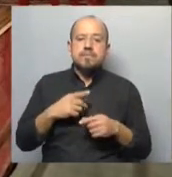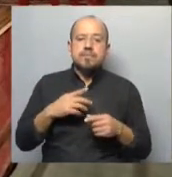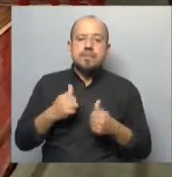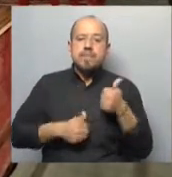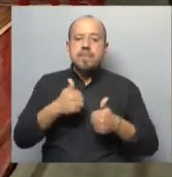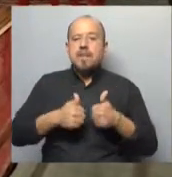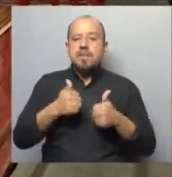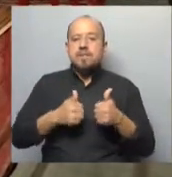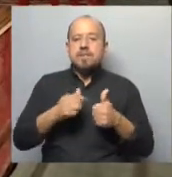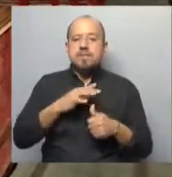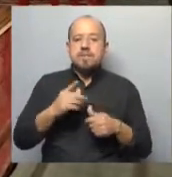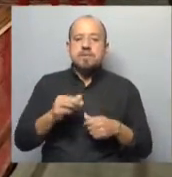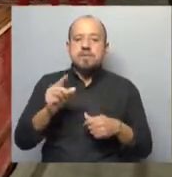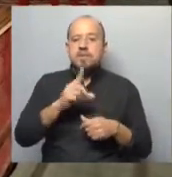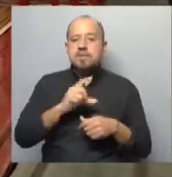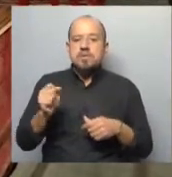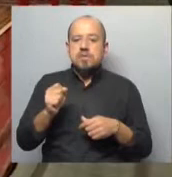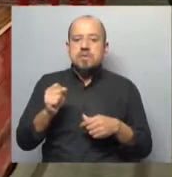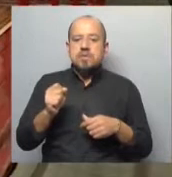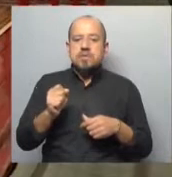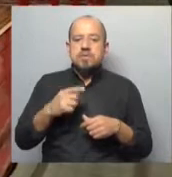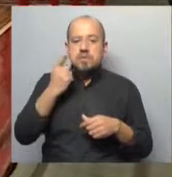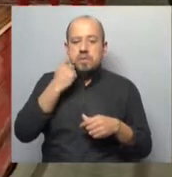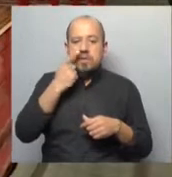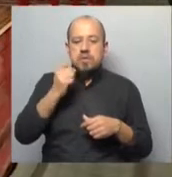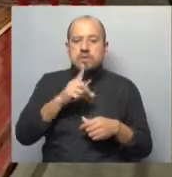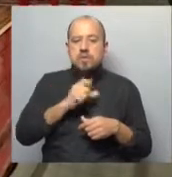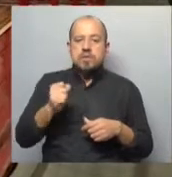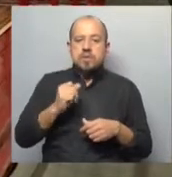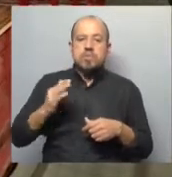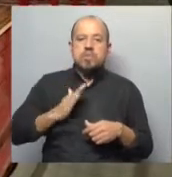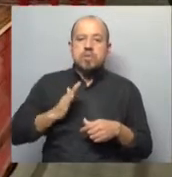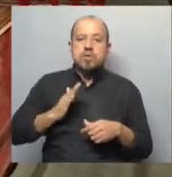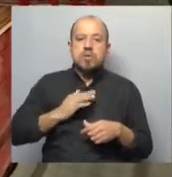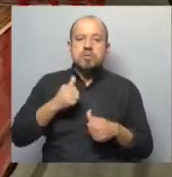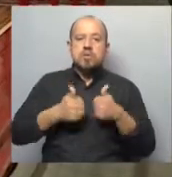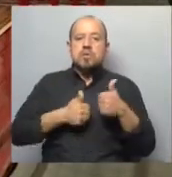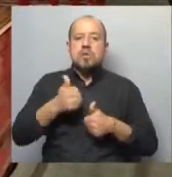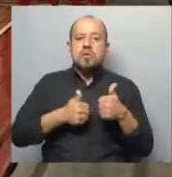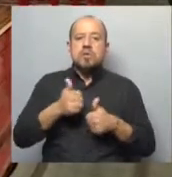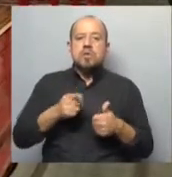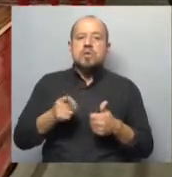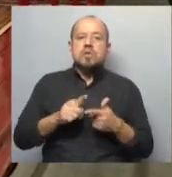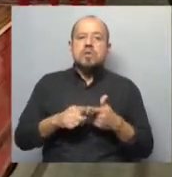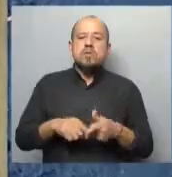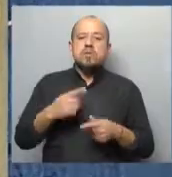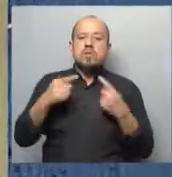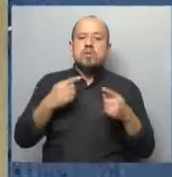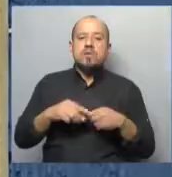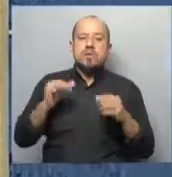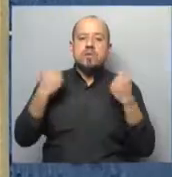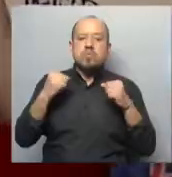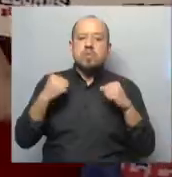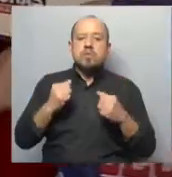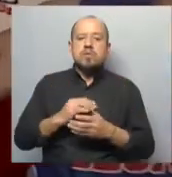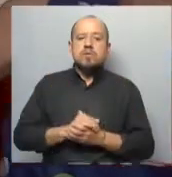compiten. Tenemos 100 varones y 100 mujeres compitiendo en diferentes deportes.